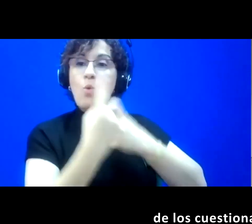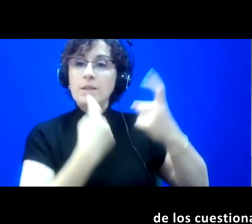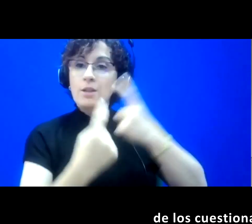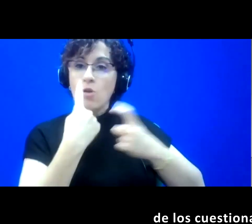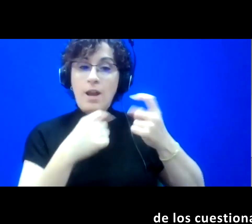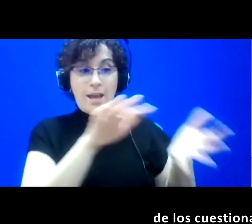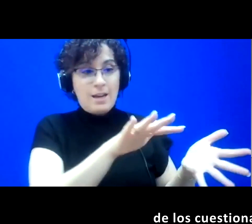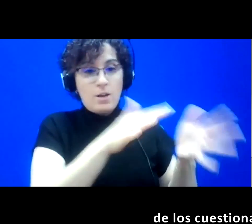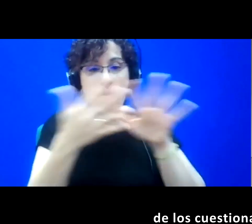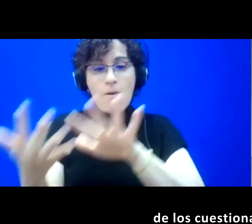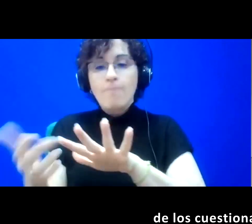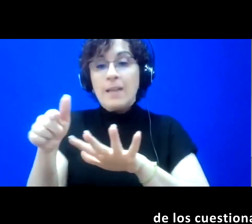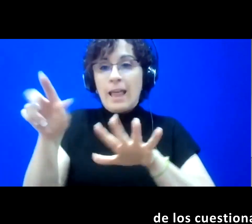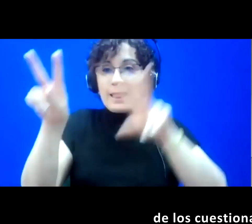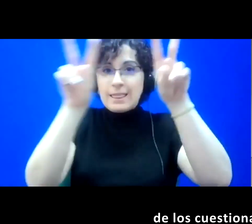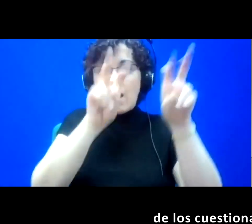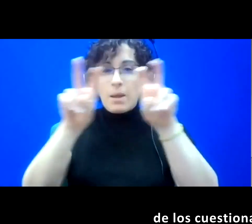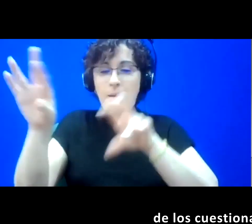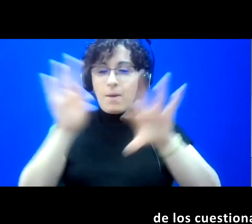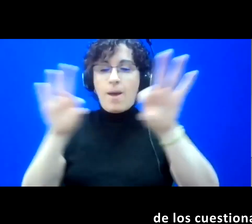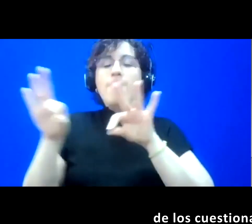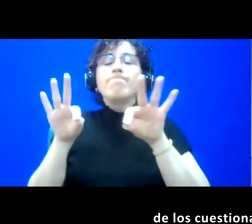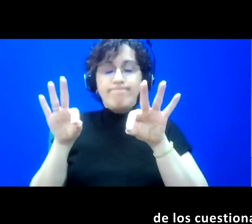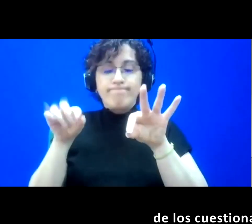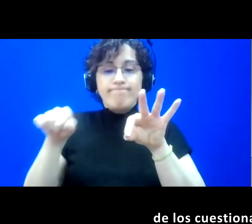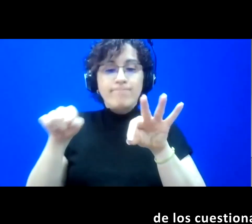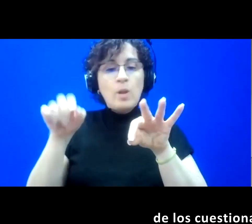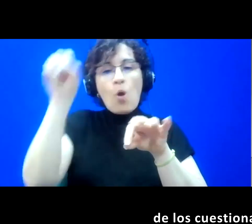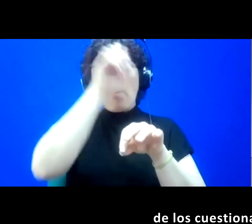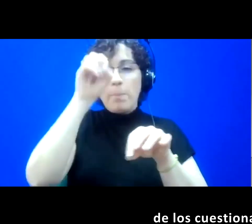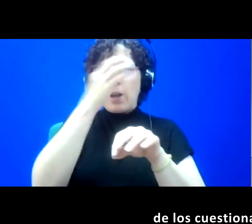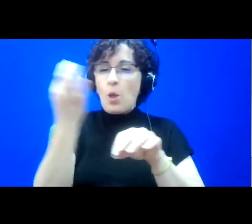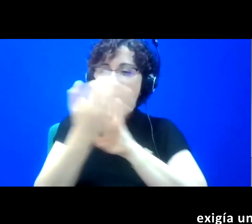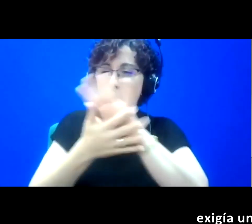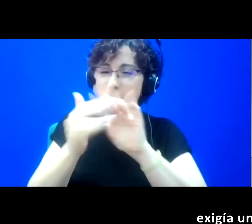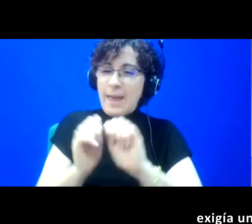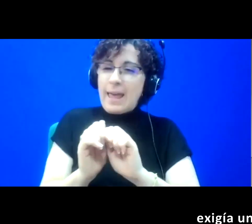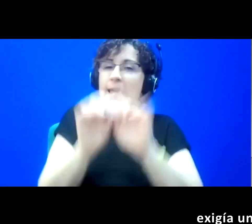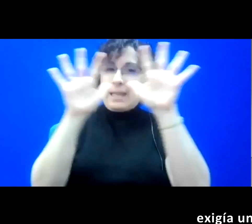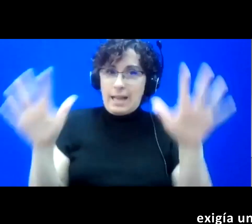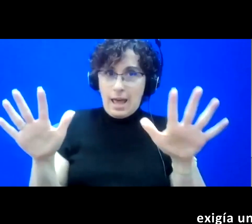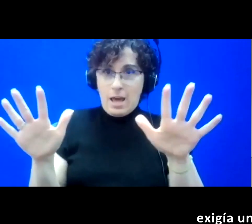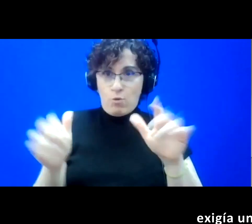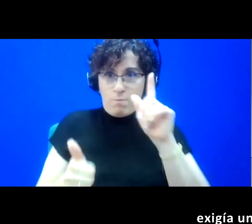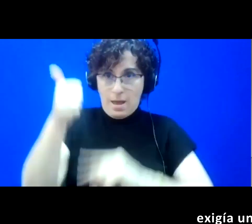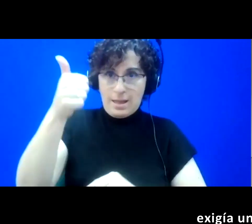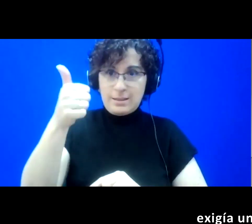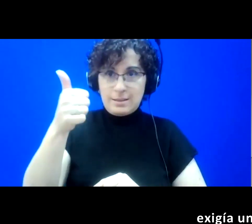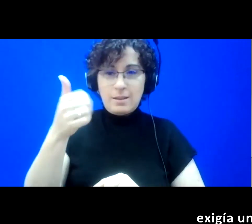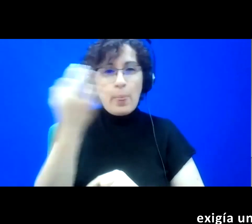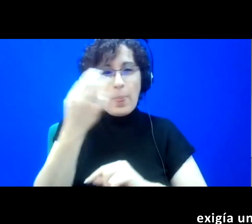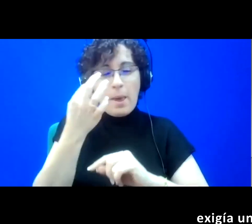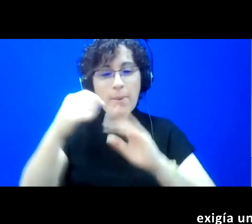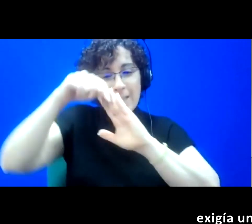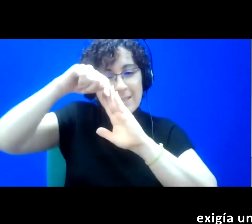la opinión era, había que clarificarla, ¿no? Exigía un